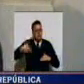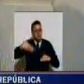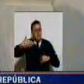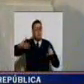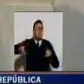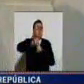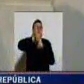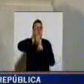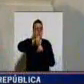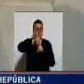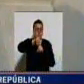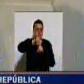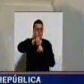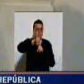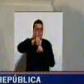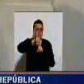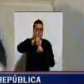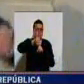éxito?